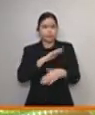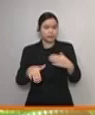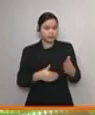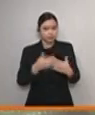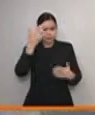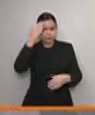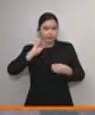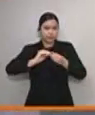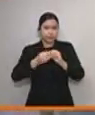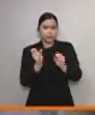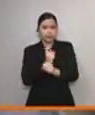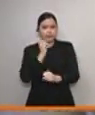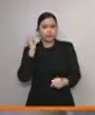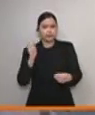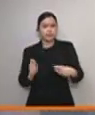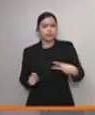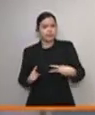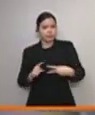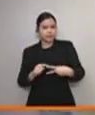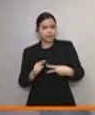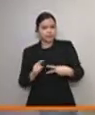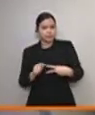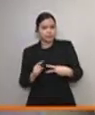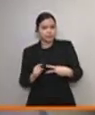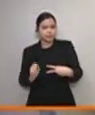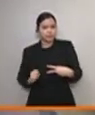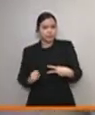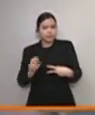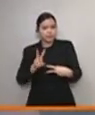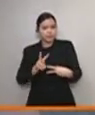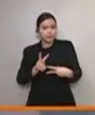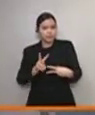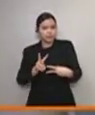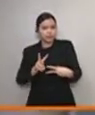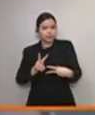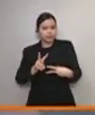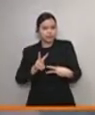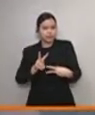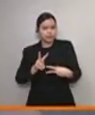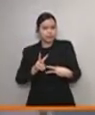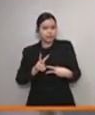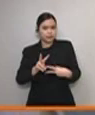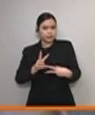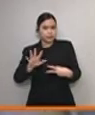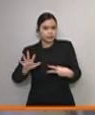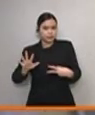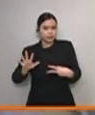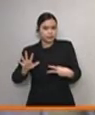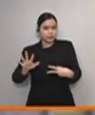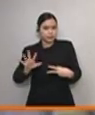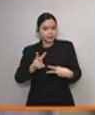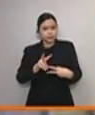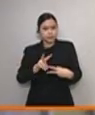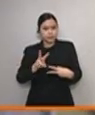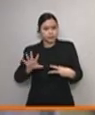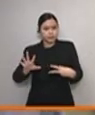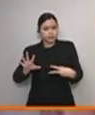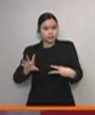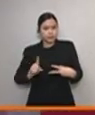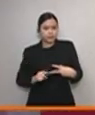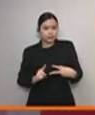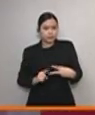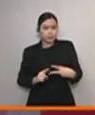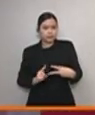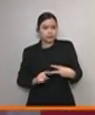primer número. Con su primer dígito, 2. Siguiente dígito, 5. Primer número premiado, 25.